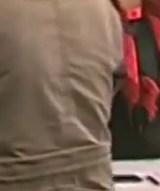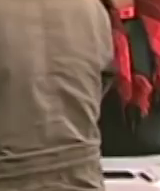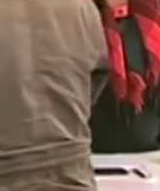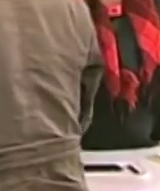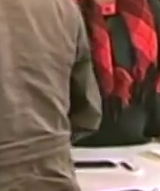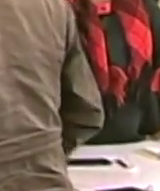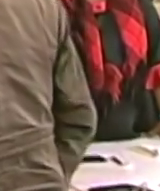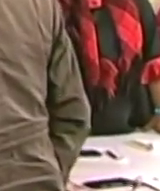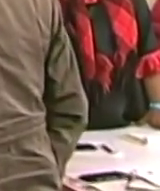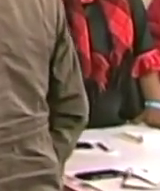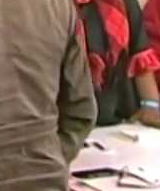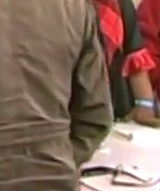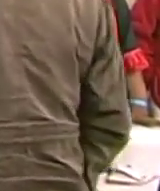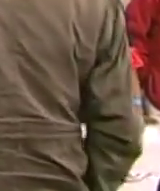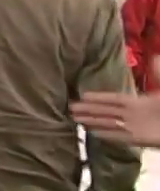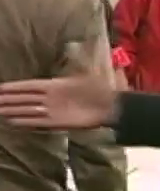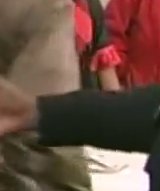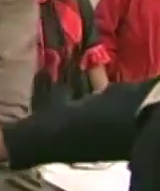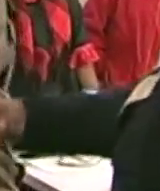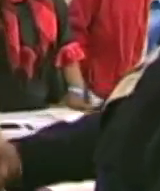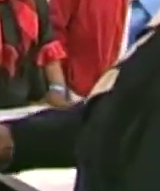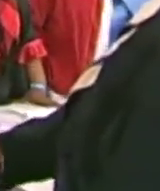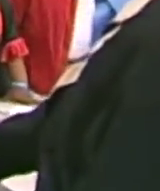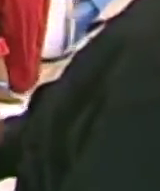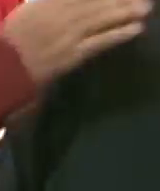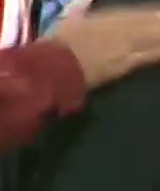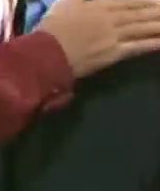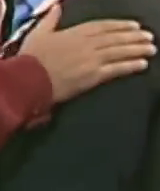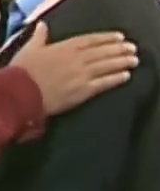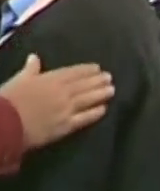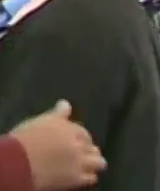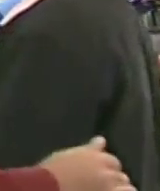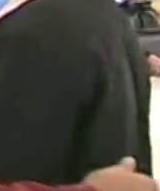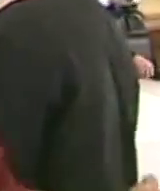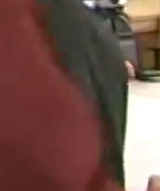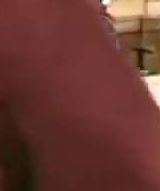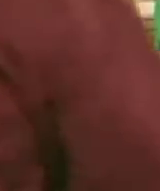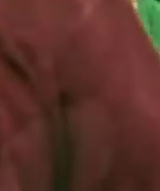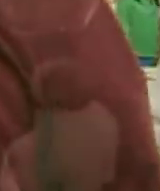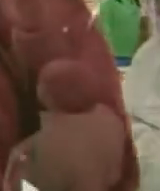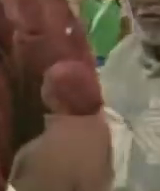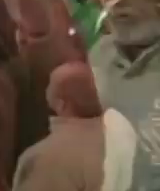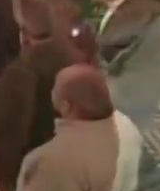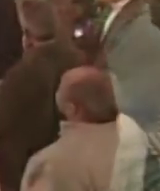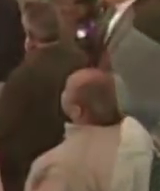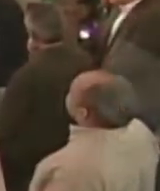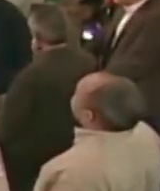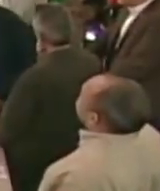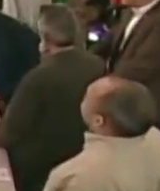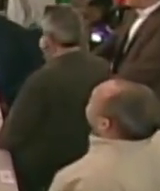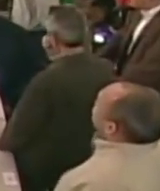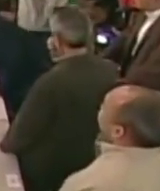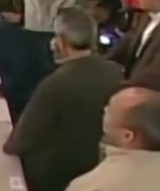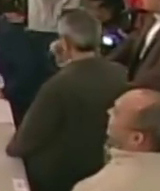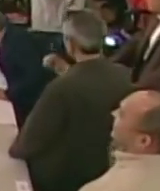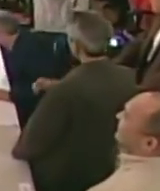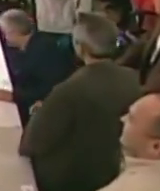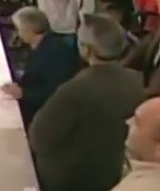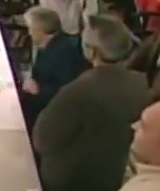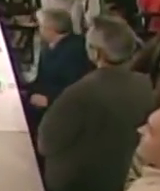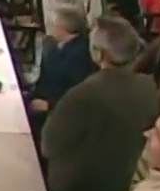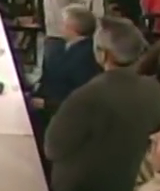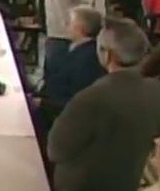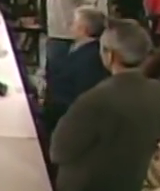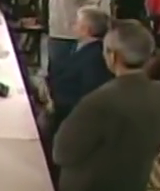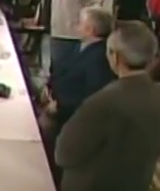República Bolivariana de Venezuela, Nicolás Maduro Moros, saluda a los representantes de las organizaciones y